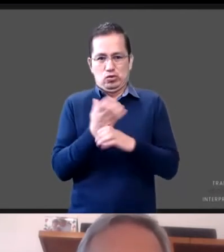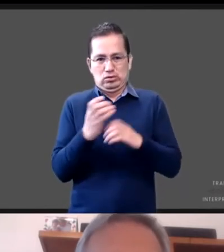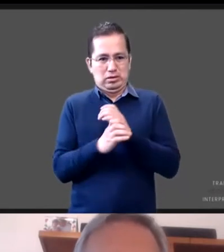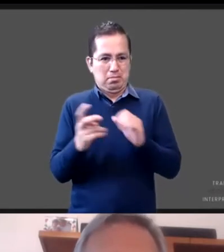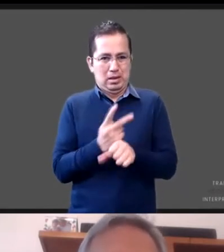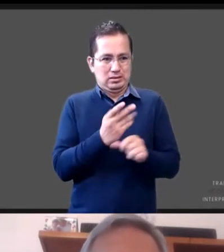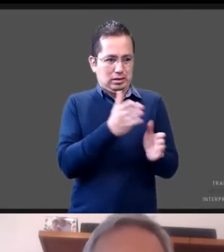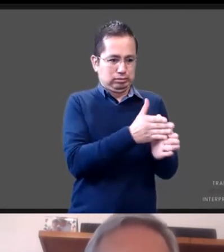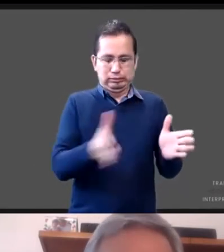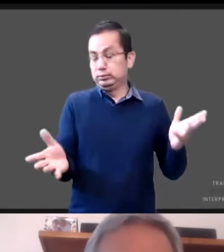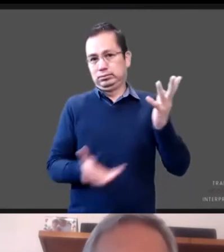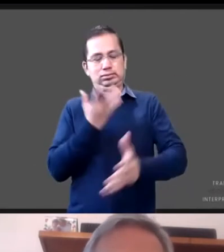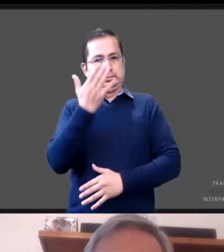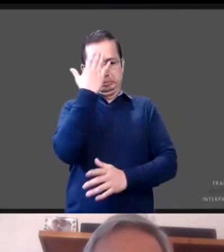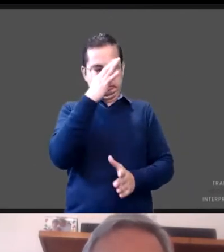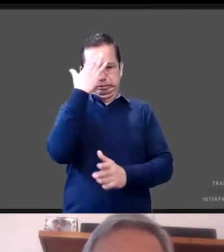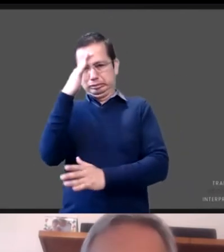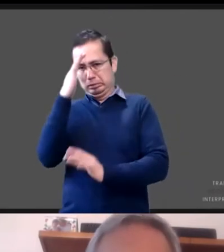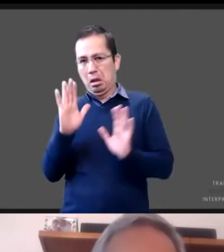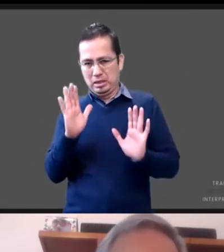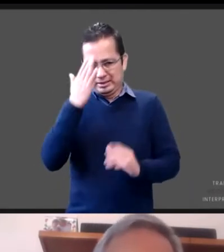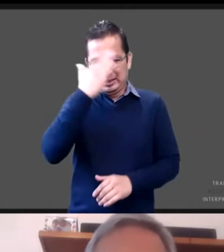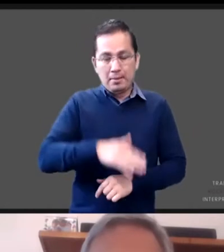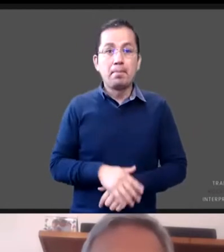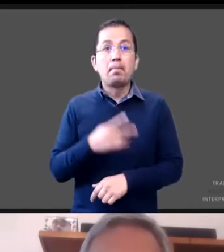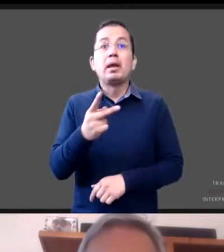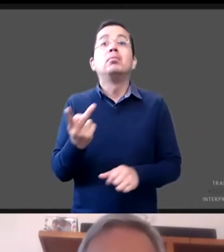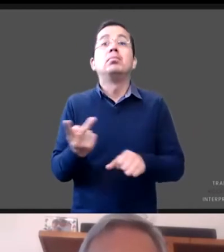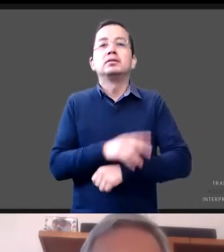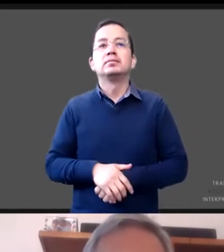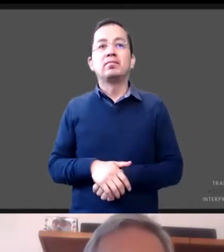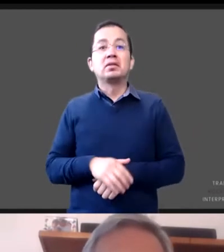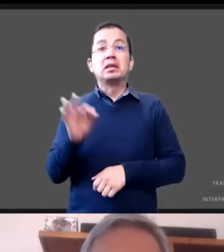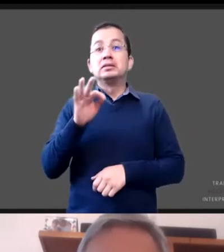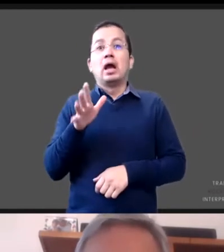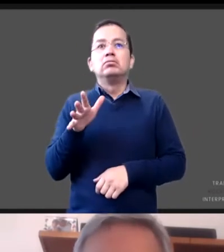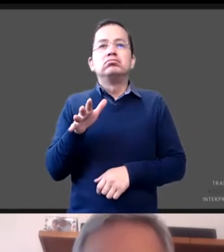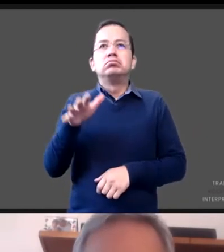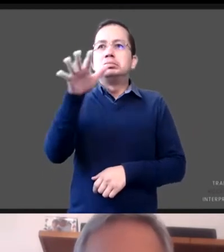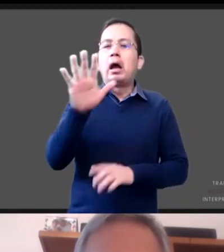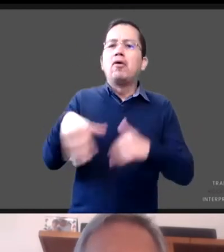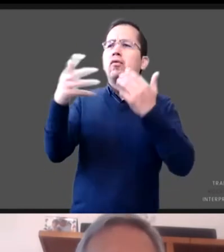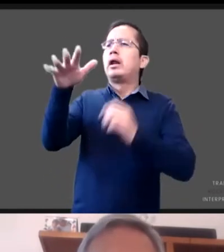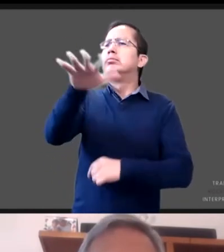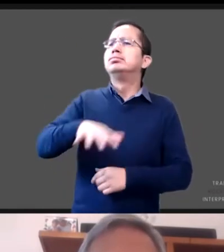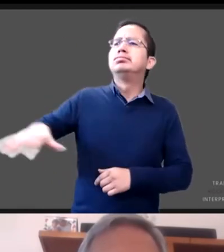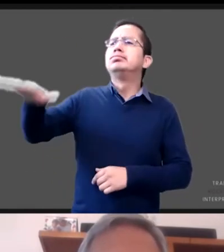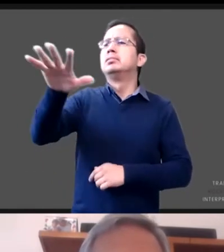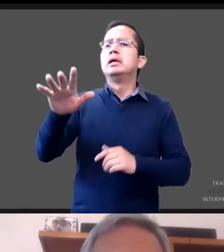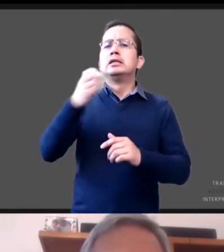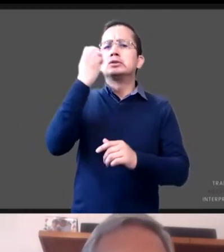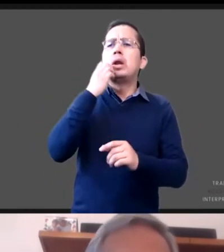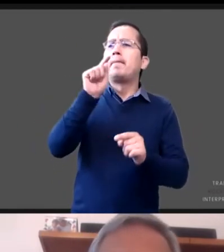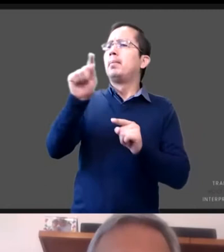más fuerte es que 30 millones de alumnos y alumnas desaparezcan de un día a otro de la calle, se queden en sus